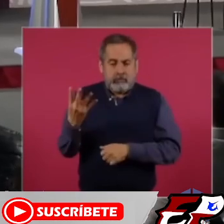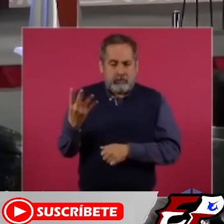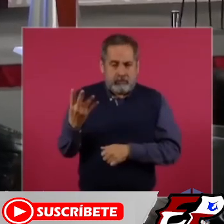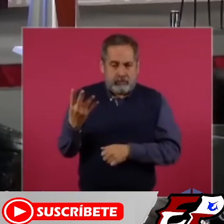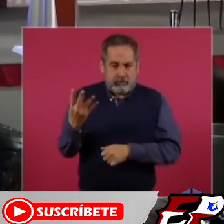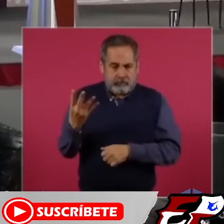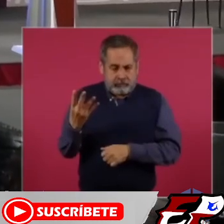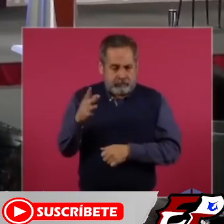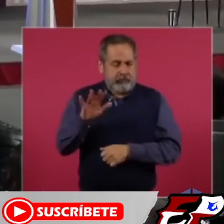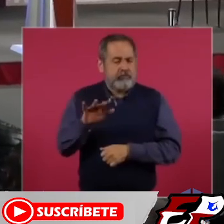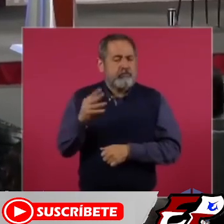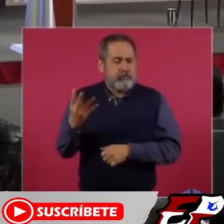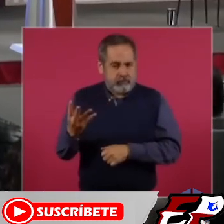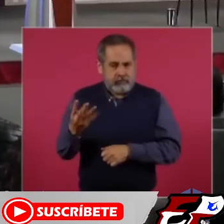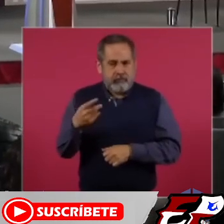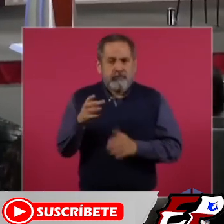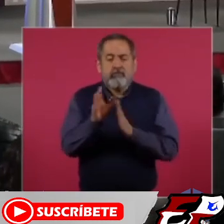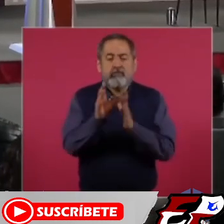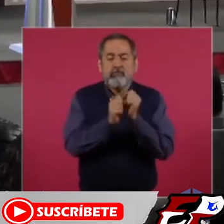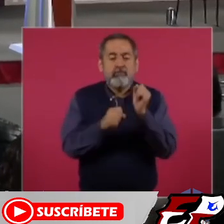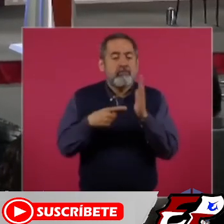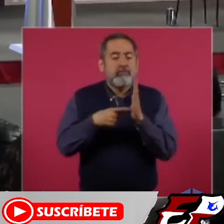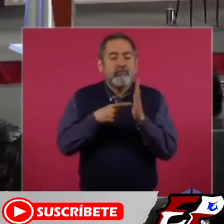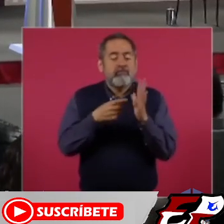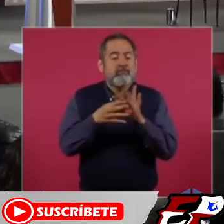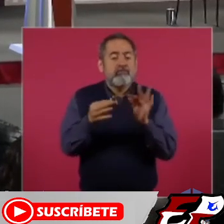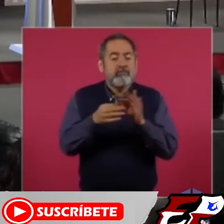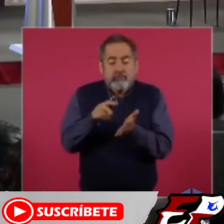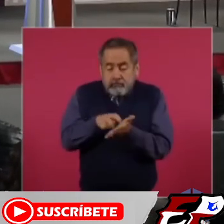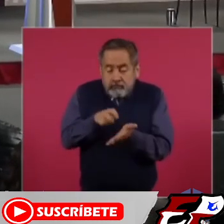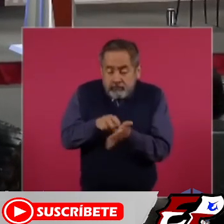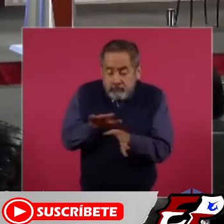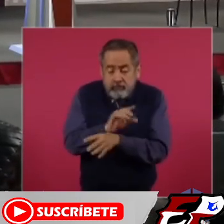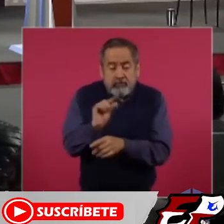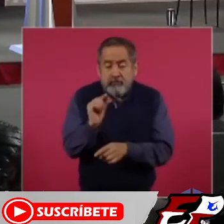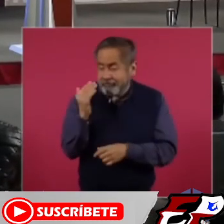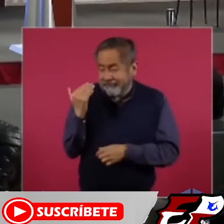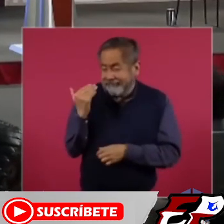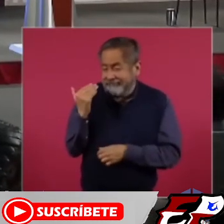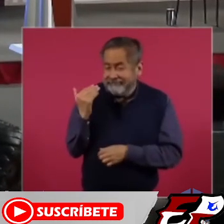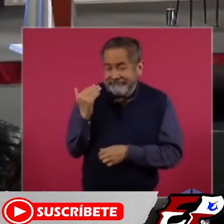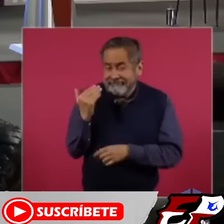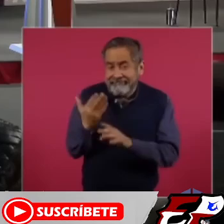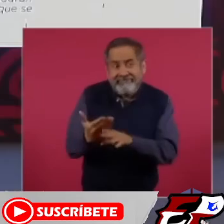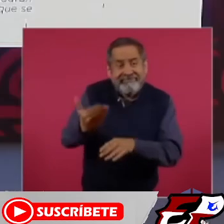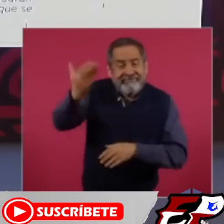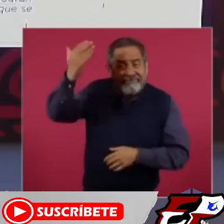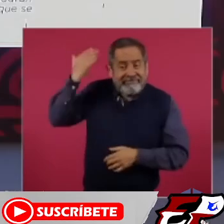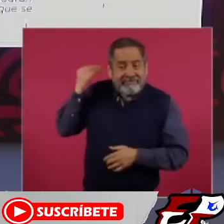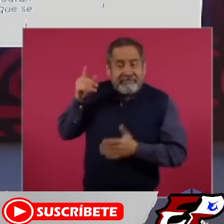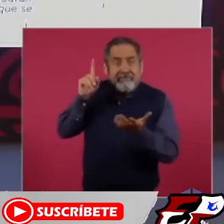artículo 54 de la Constitución no fue reformado ahora, fue reformado en